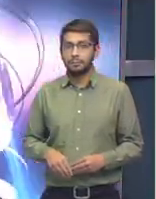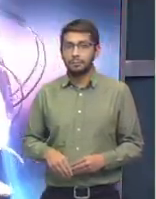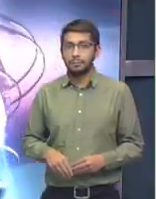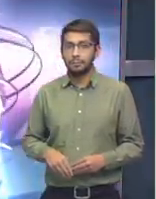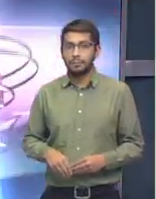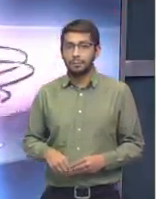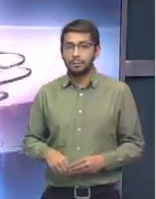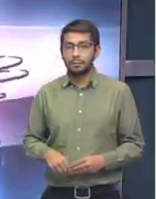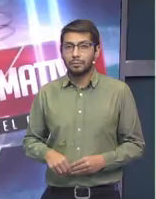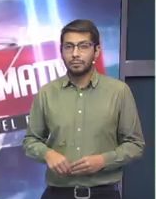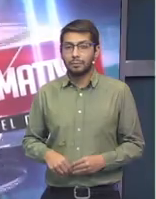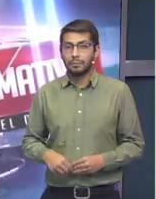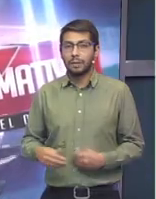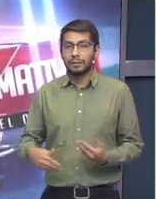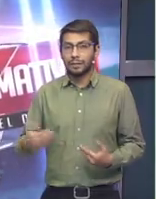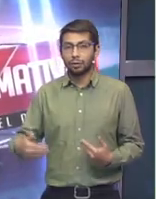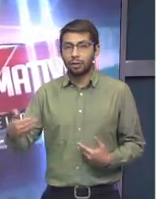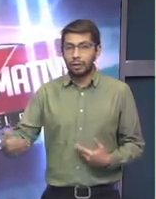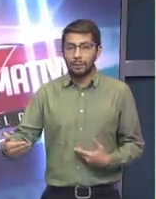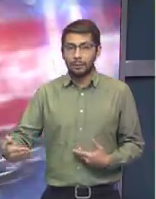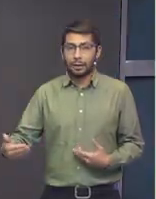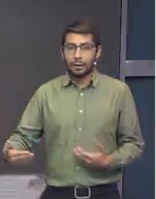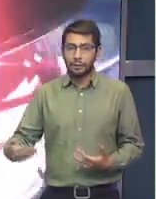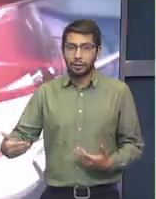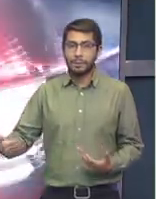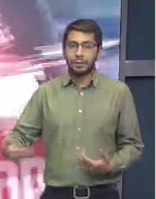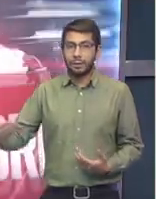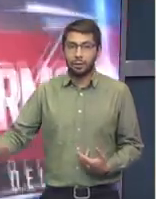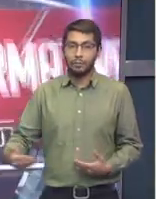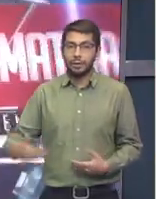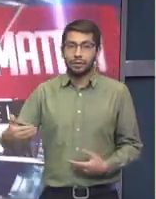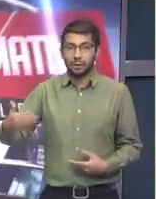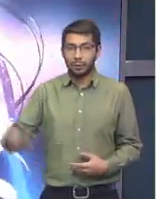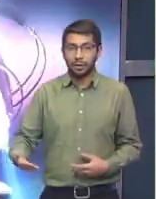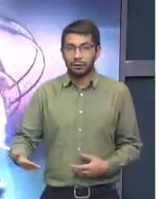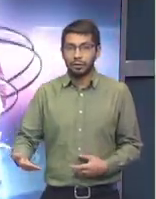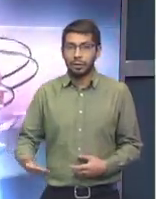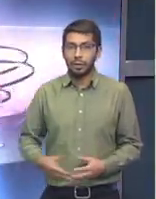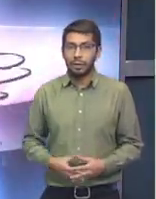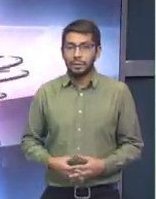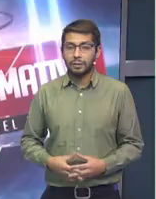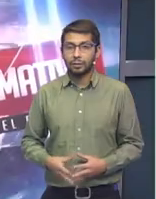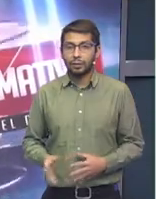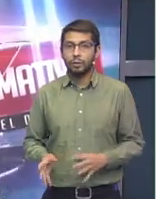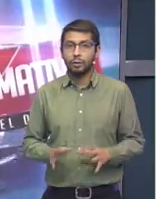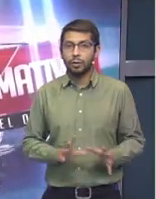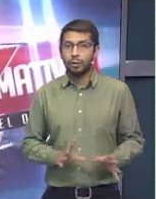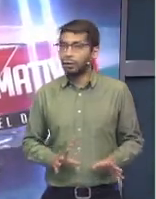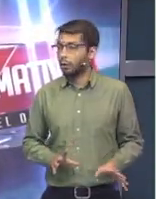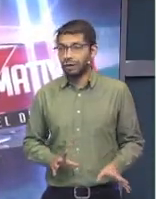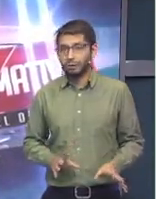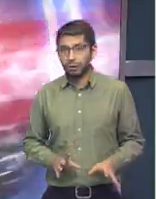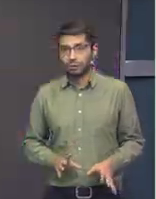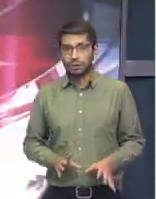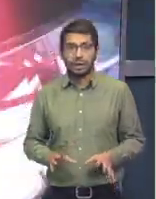o los... o la gente de San Juan. Bien, y en ese caso, la persona, el paciente o el familiar tiene que comunicarse con el Ministerio de Salud. Claro, con la zona sanitaria. O